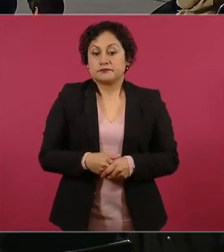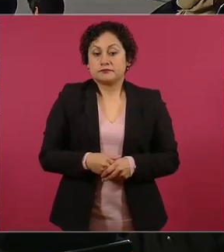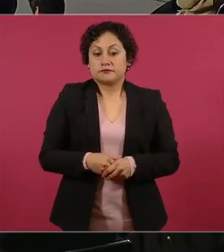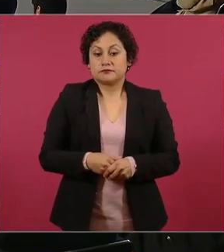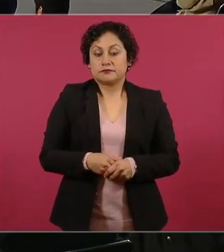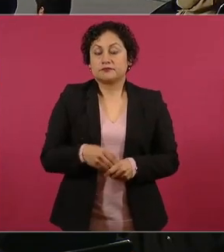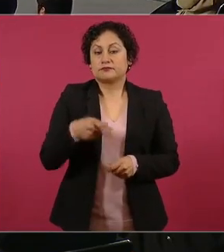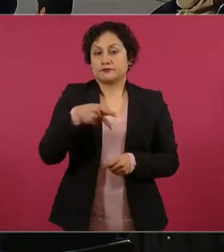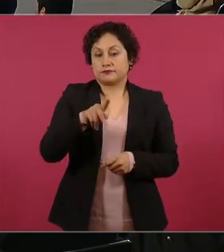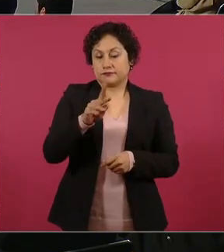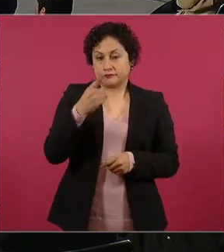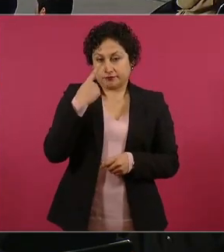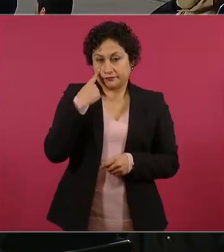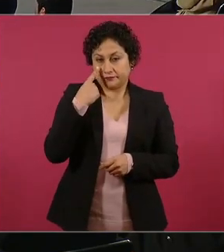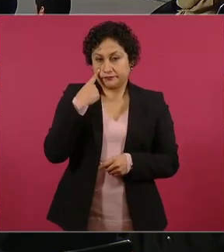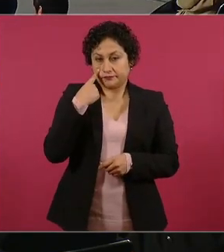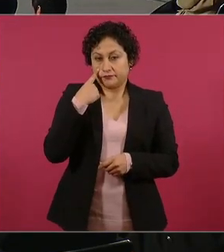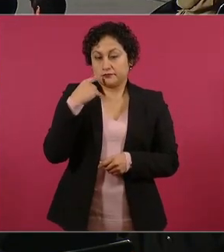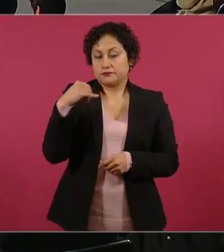Yucatán,